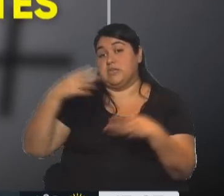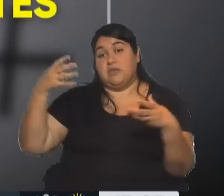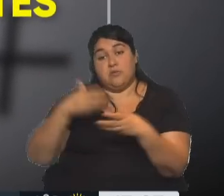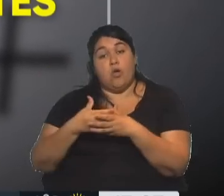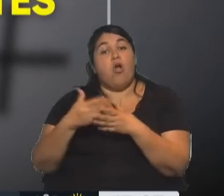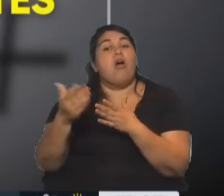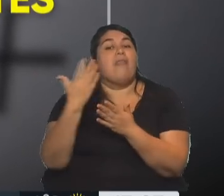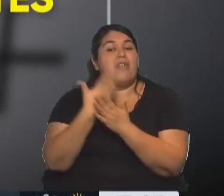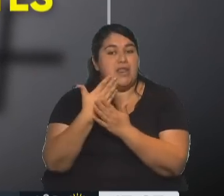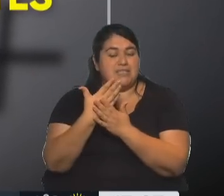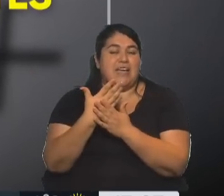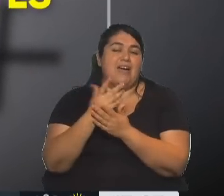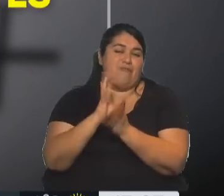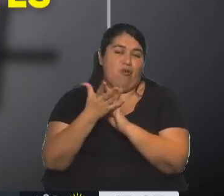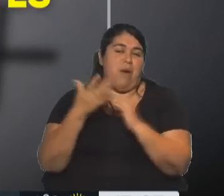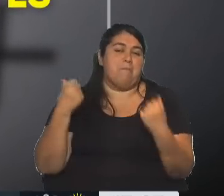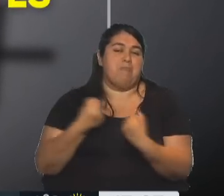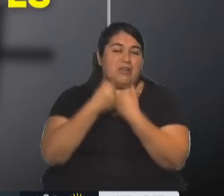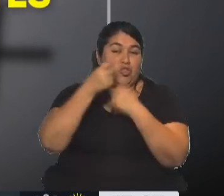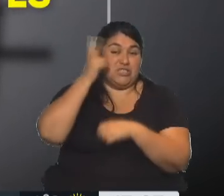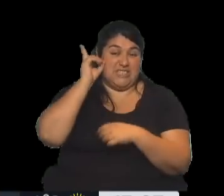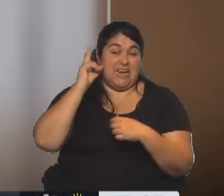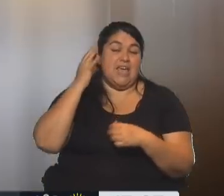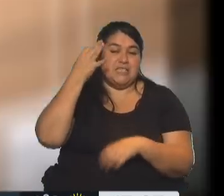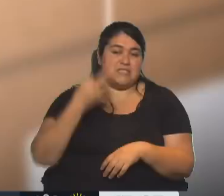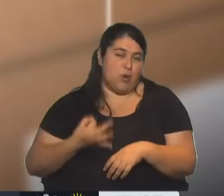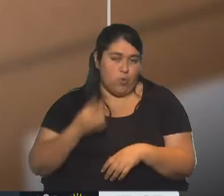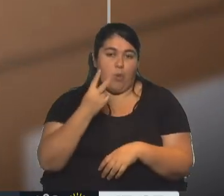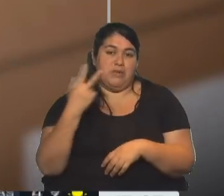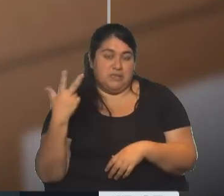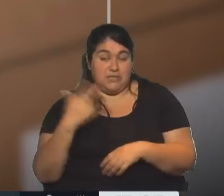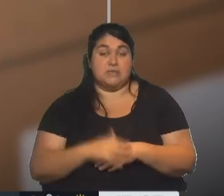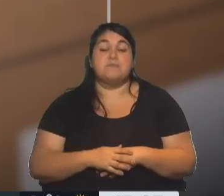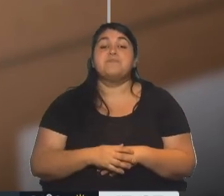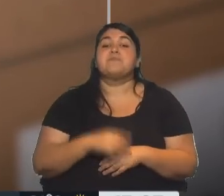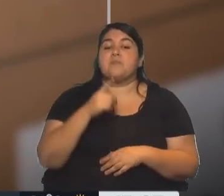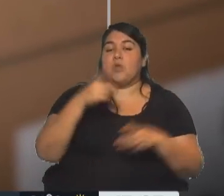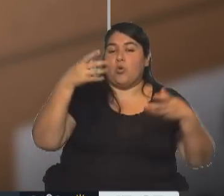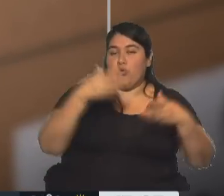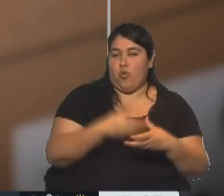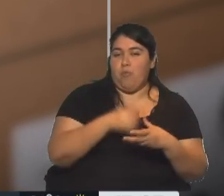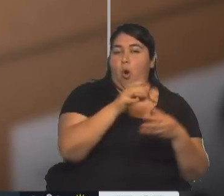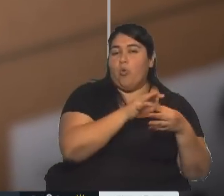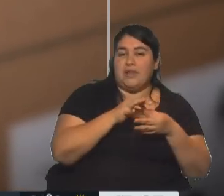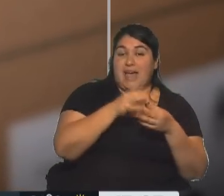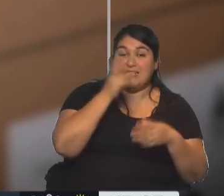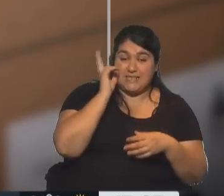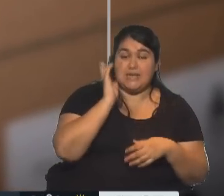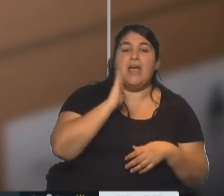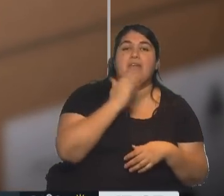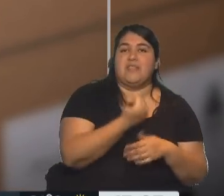del Pacto Chile Seguro, llegan a 34 consejeros. Lejos quedó la oficialista Unidad para Chile, que sumó